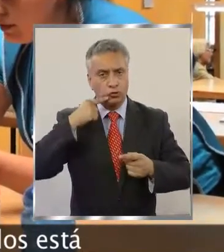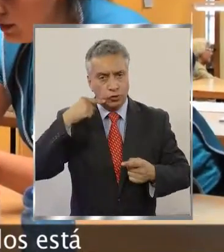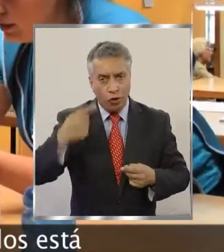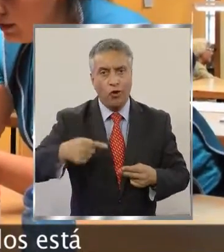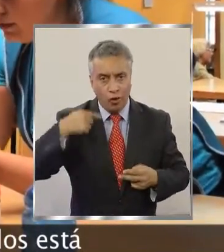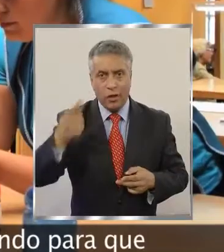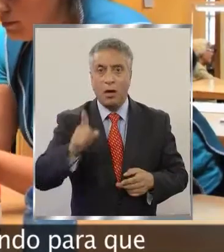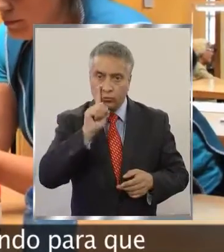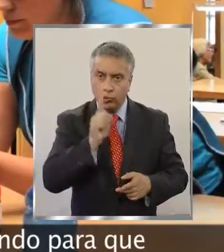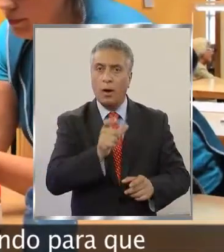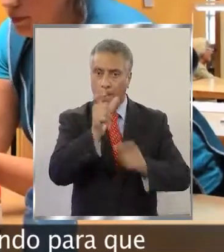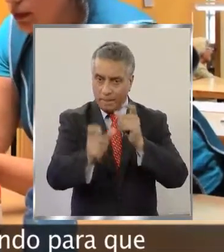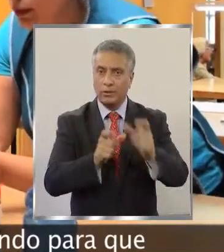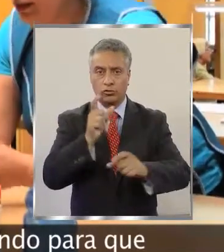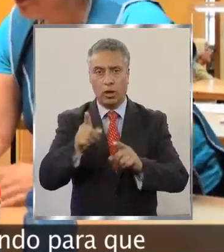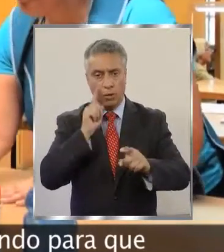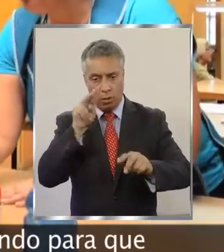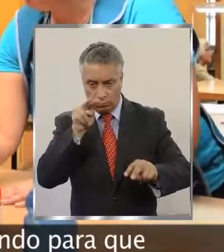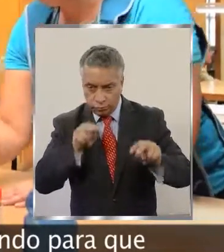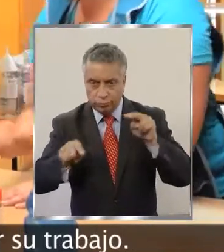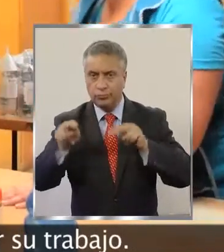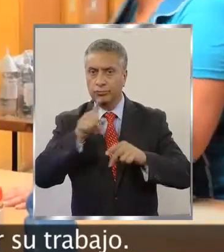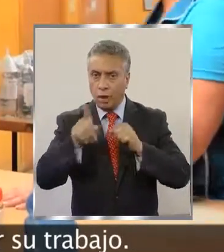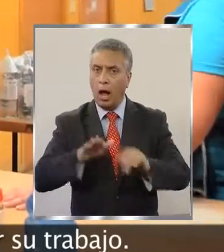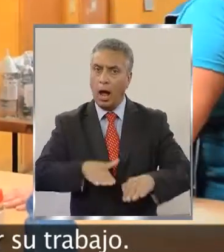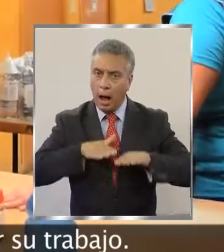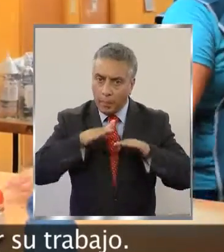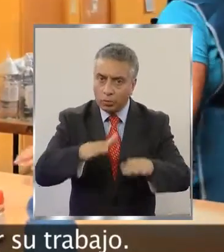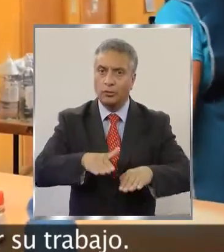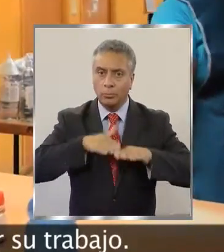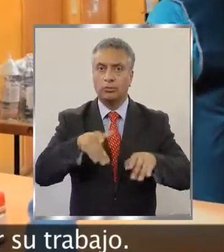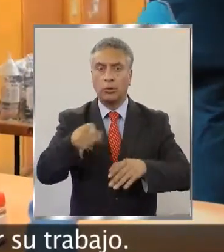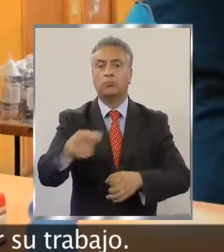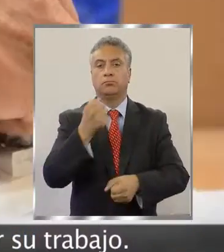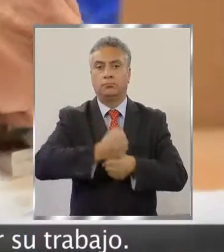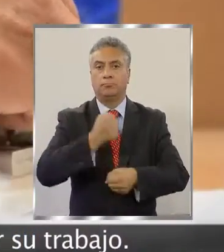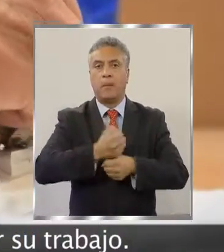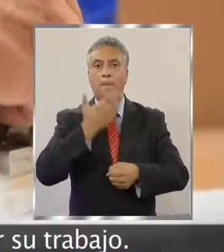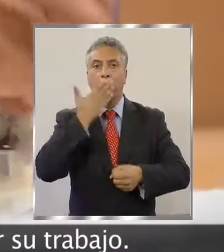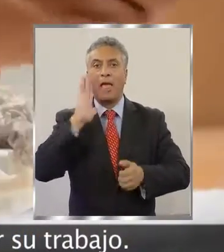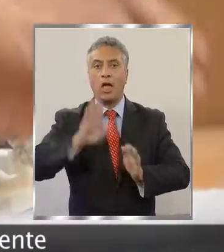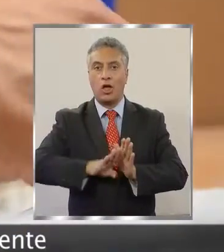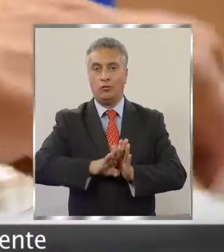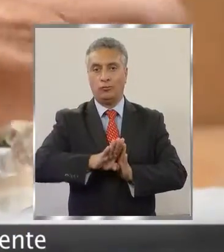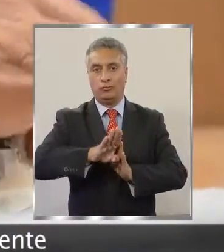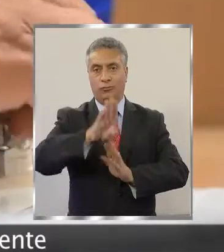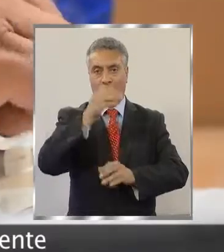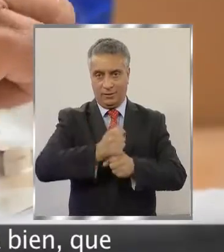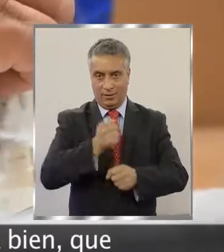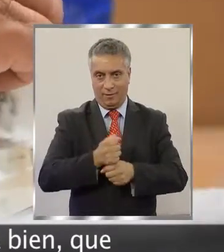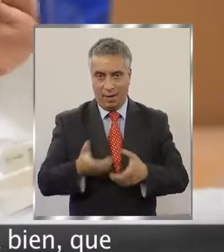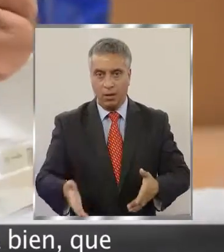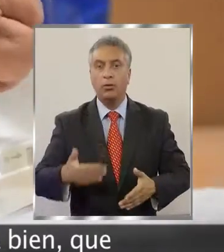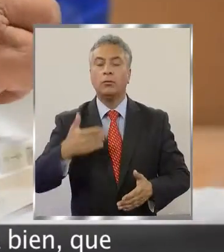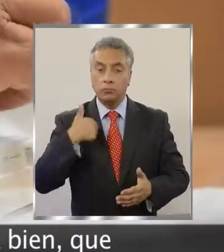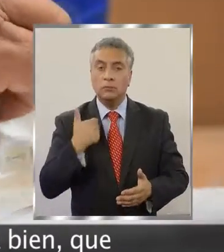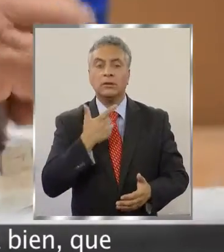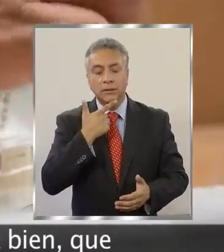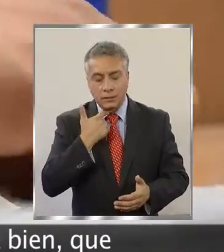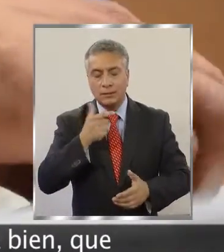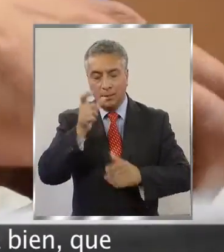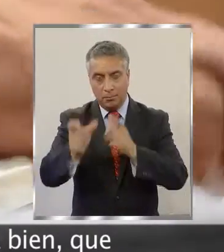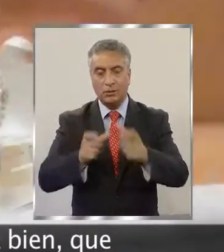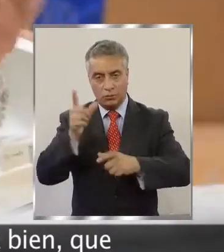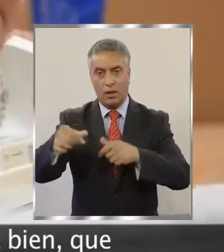Siempre hay gente que lo está supervisando, lo está apoyando para que ellos realicen cada día mejor su trabajo. Nos interesa que la gente permanezca